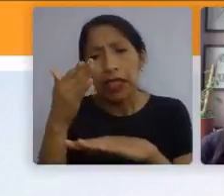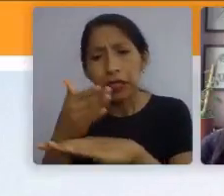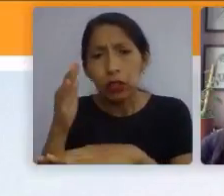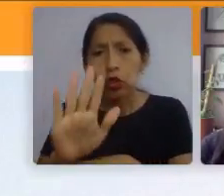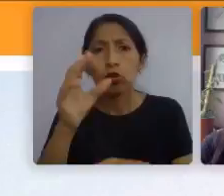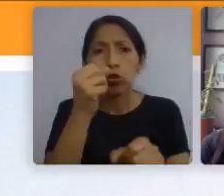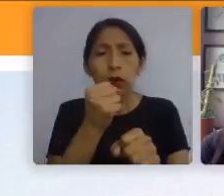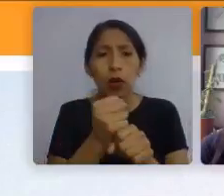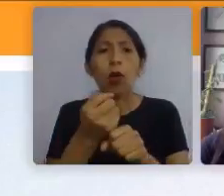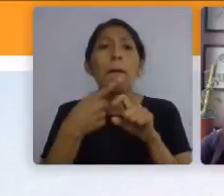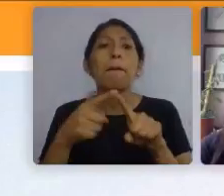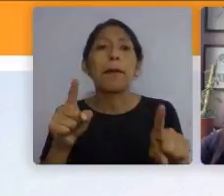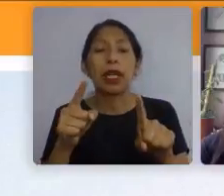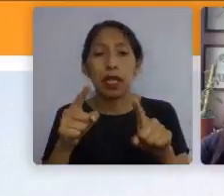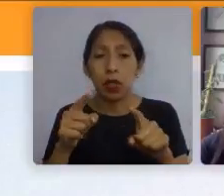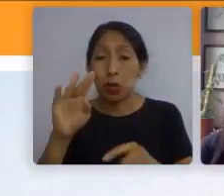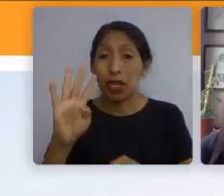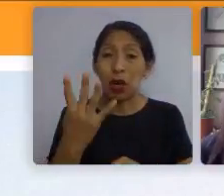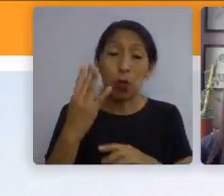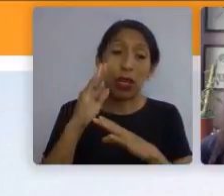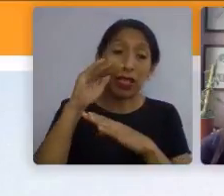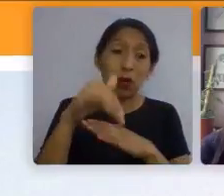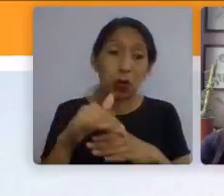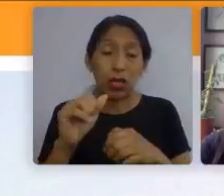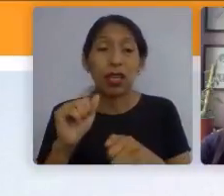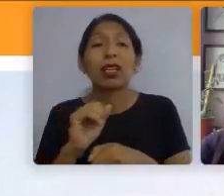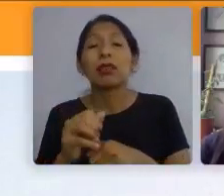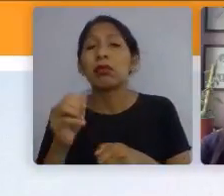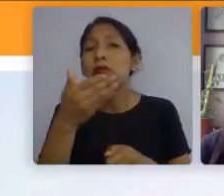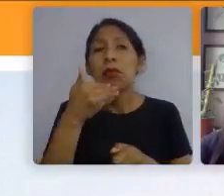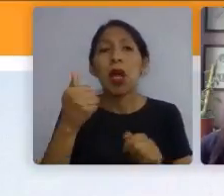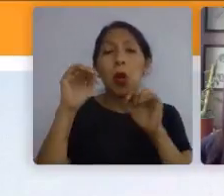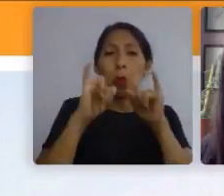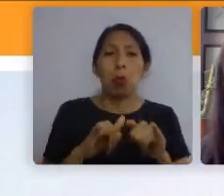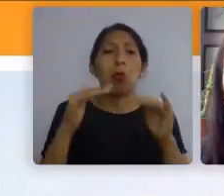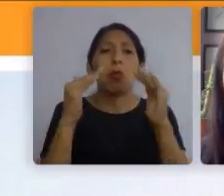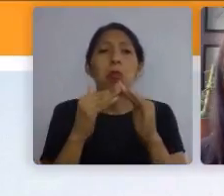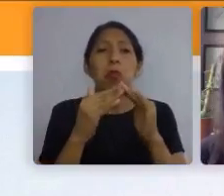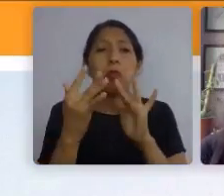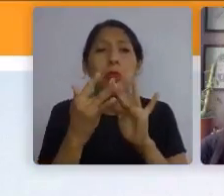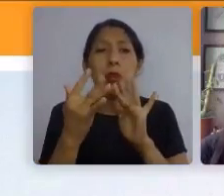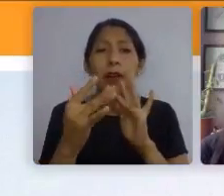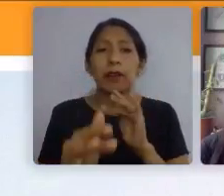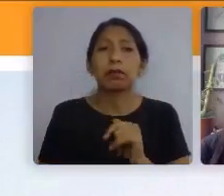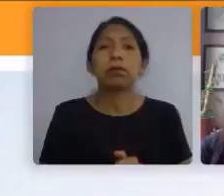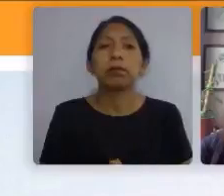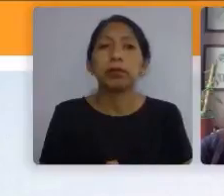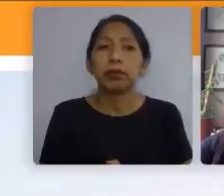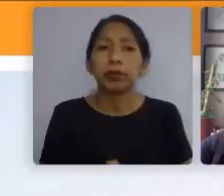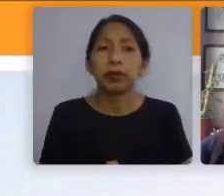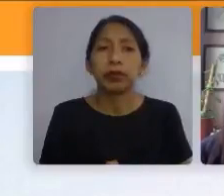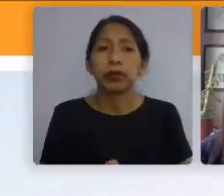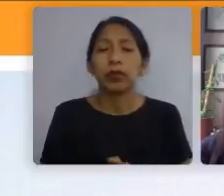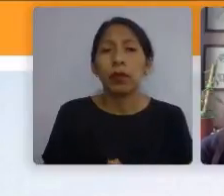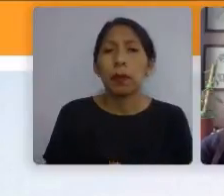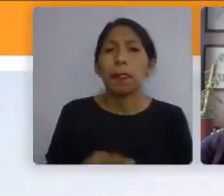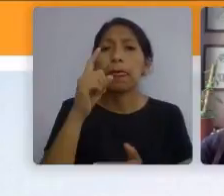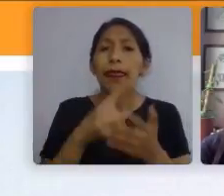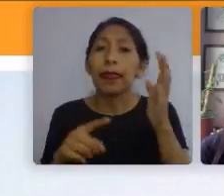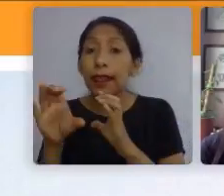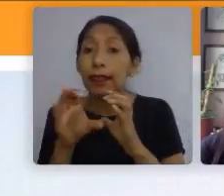para tratar de frenar esta cuarta ola es que está ocurriendo ello. ¿Qué es lo que está pasando cuando llegas a Alemania?